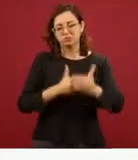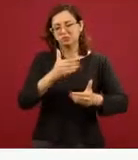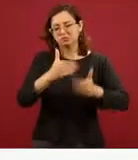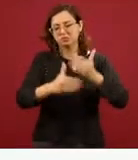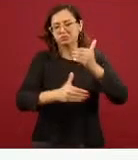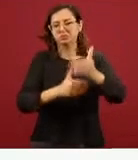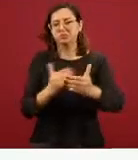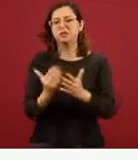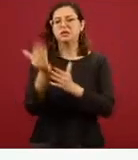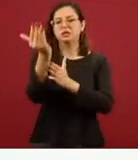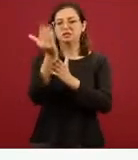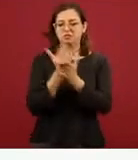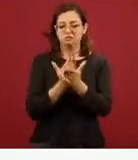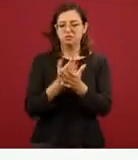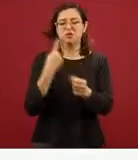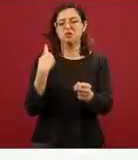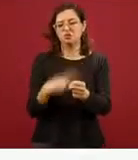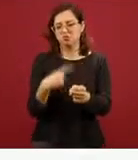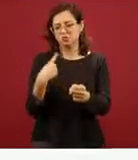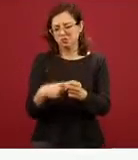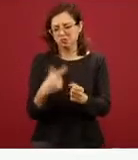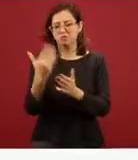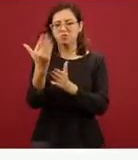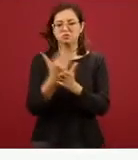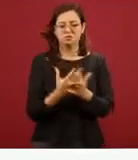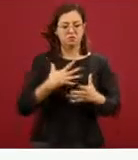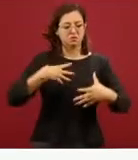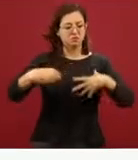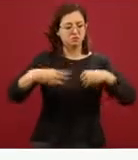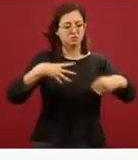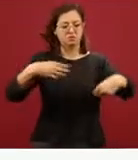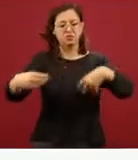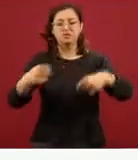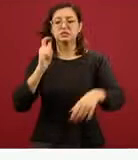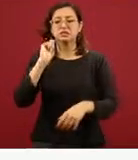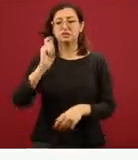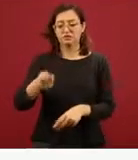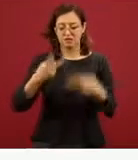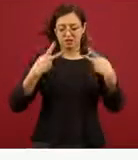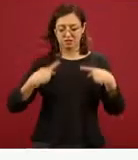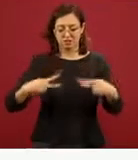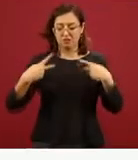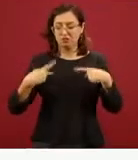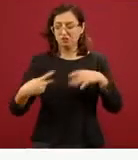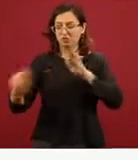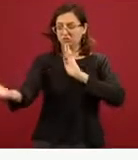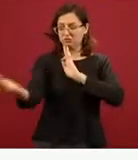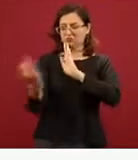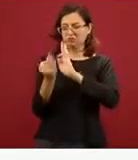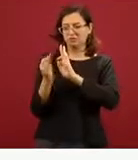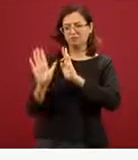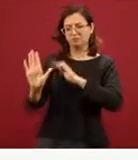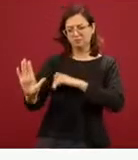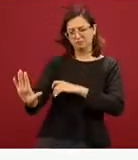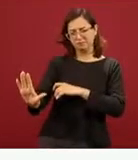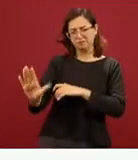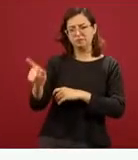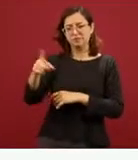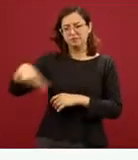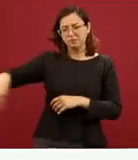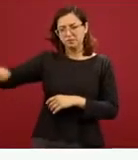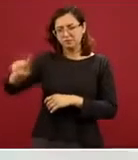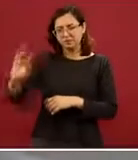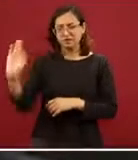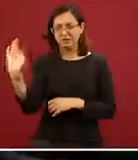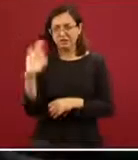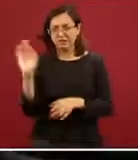de mitigación comunitaria, medidas de sana distancia, en las que buscamos evitar el contacto entre personas infectantes y